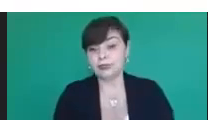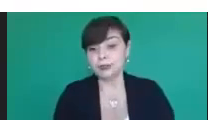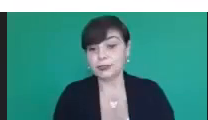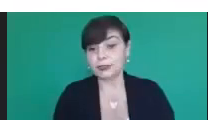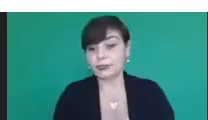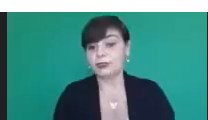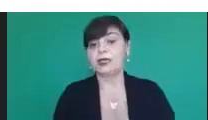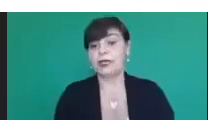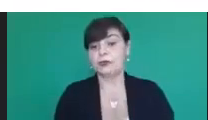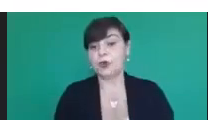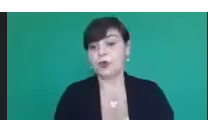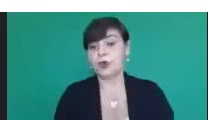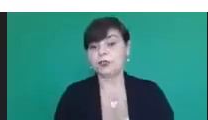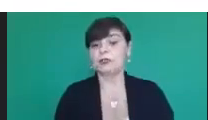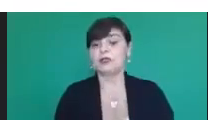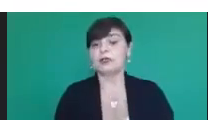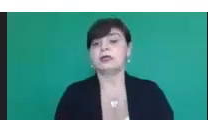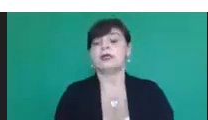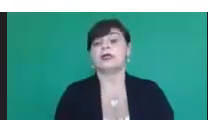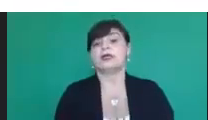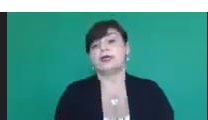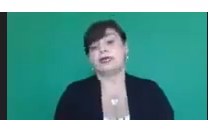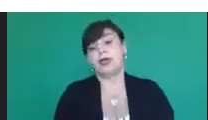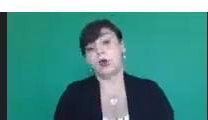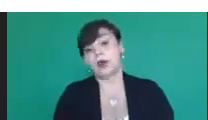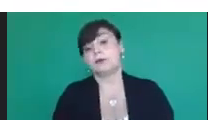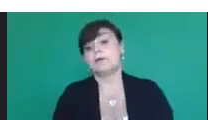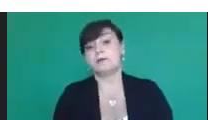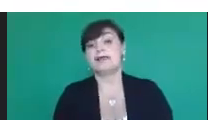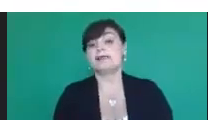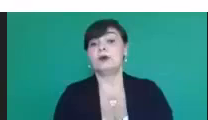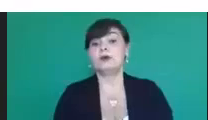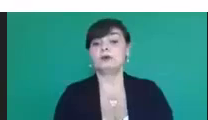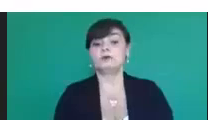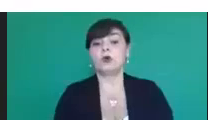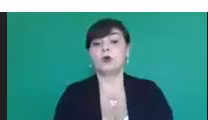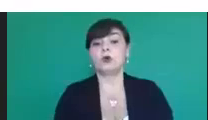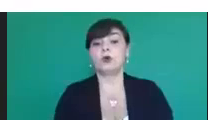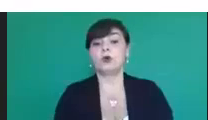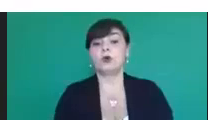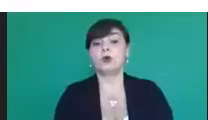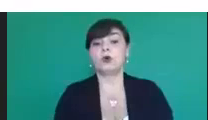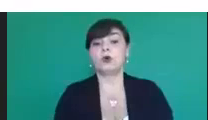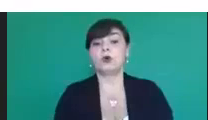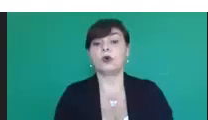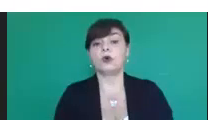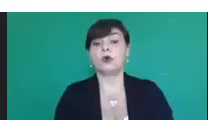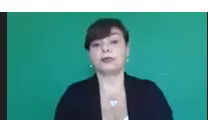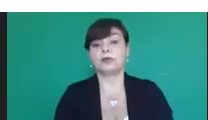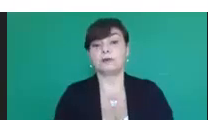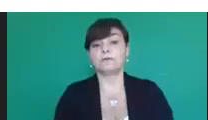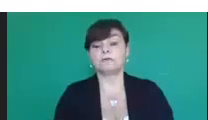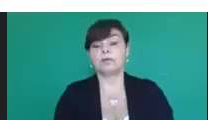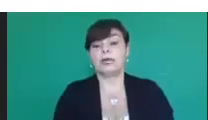alimentos inocuos y ahora más aún con el COVID y en medio de la pandemia.